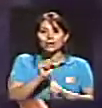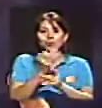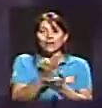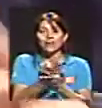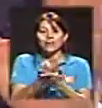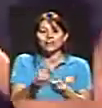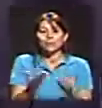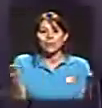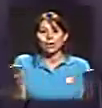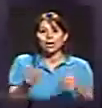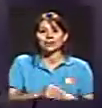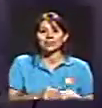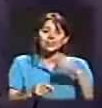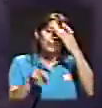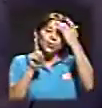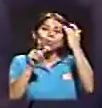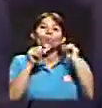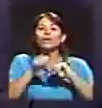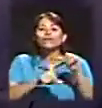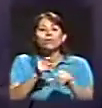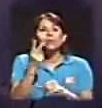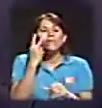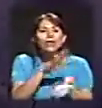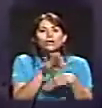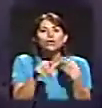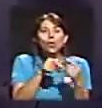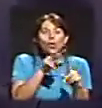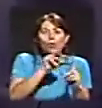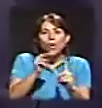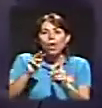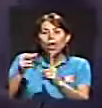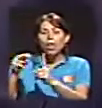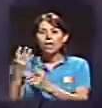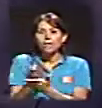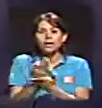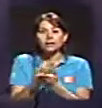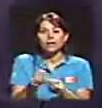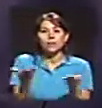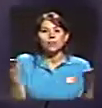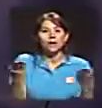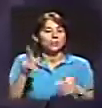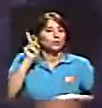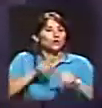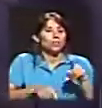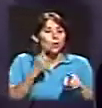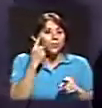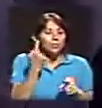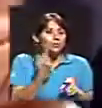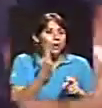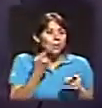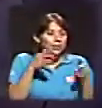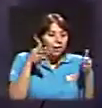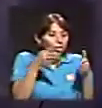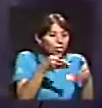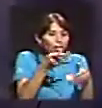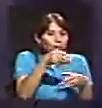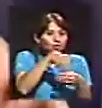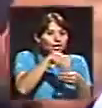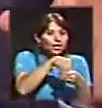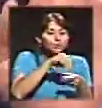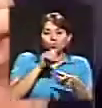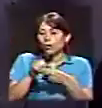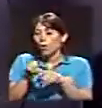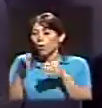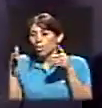que vea todos los elementos de las finanzas públicas. Siempre he dicho que no se puede ver solo los ingresos o los gastos. Tenemos que ver todo.